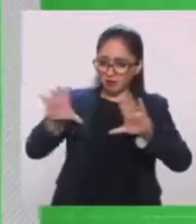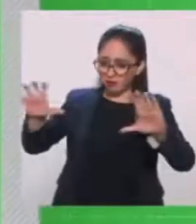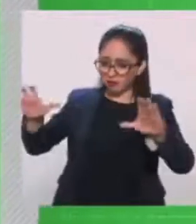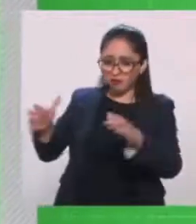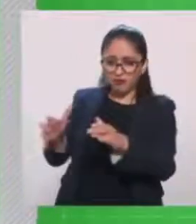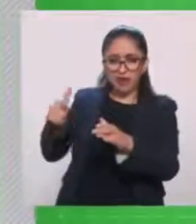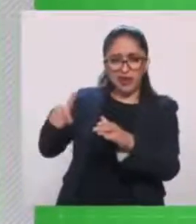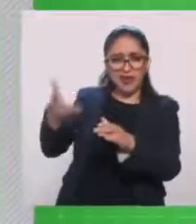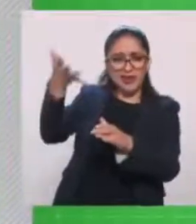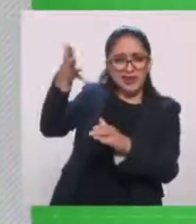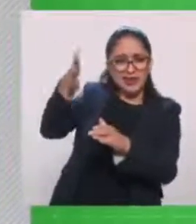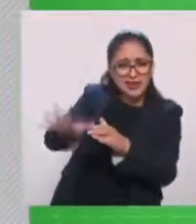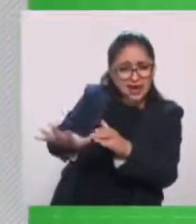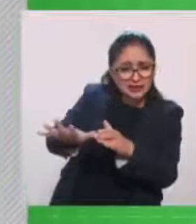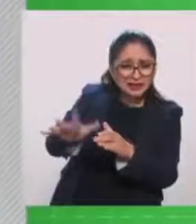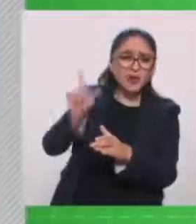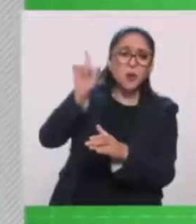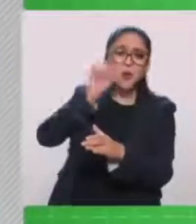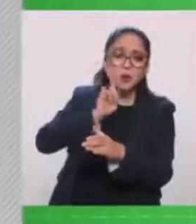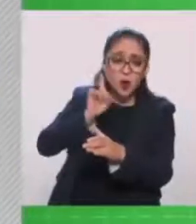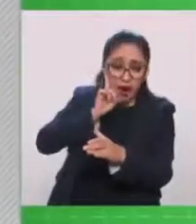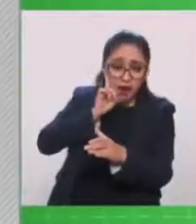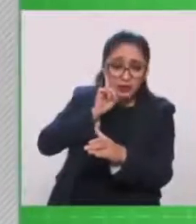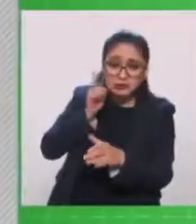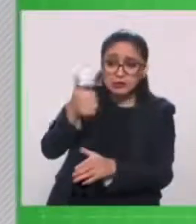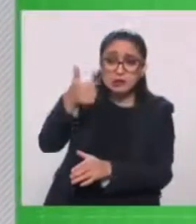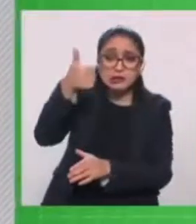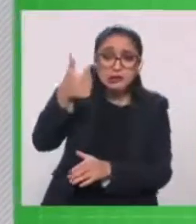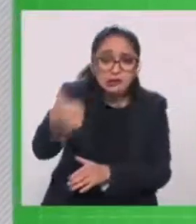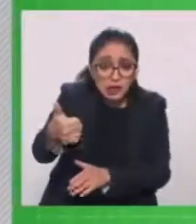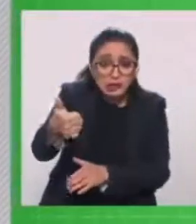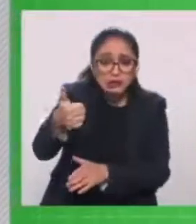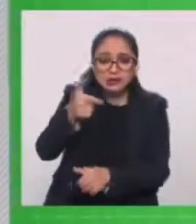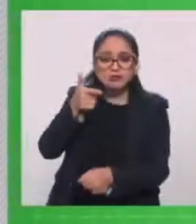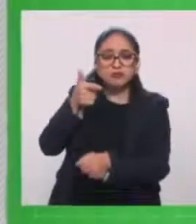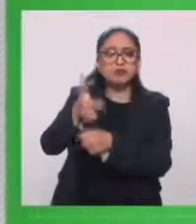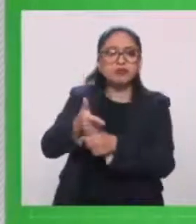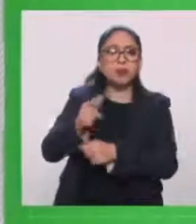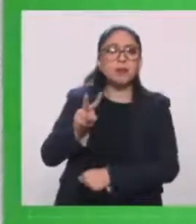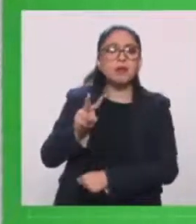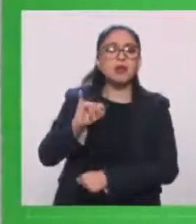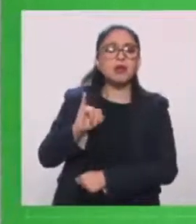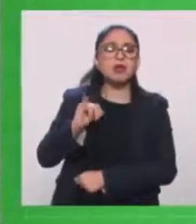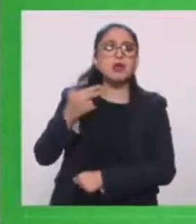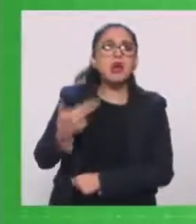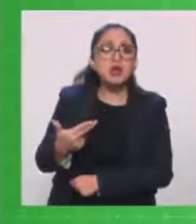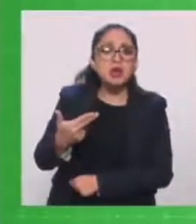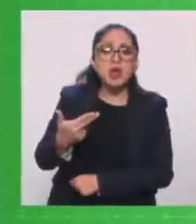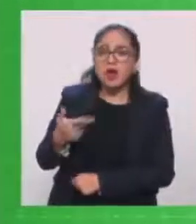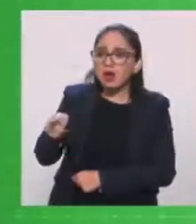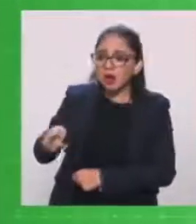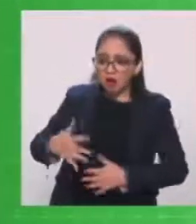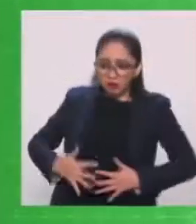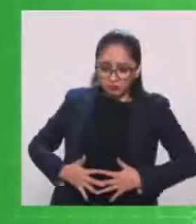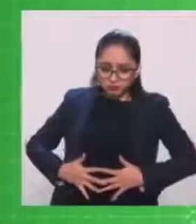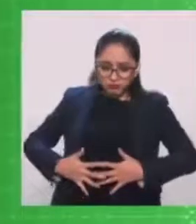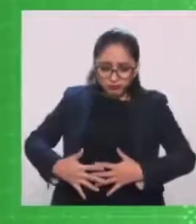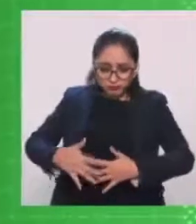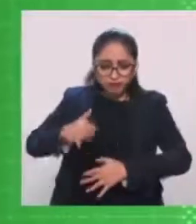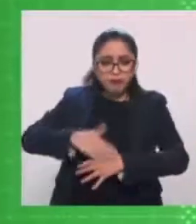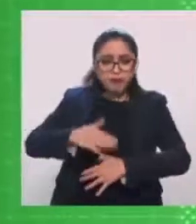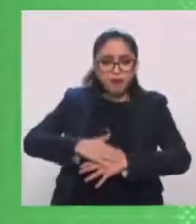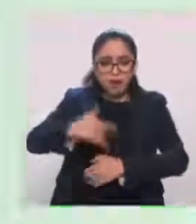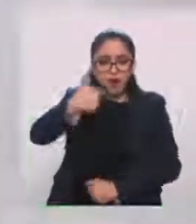su embarazo. O sea, esto implica el riesgo de que transmitan el virus a sus bebés, cuando actualmente,